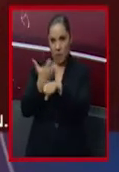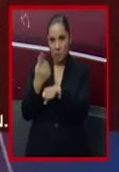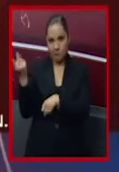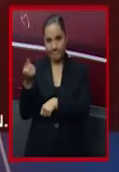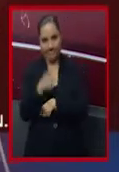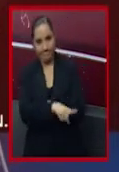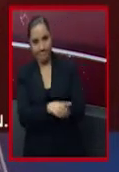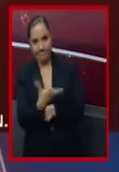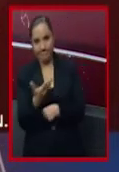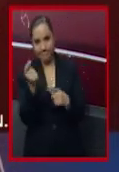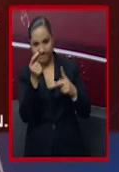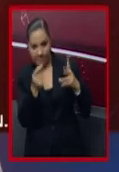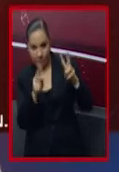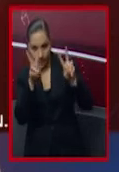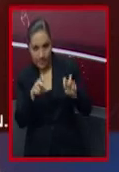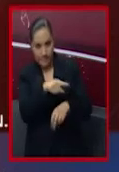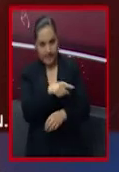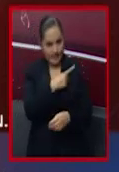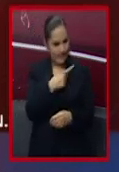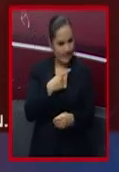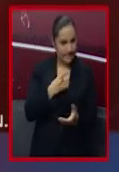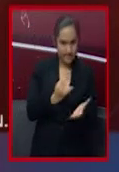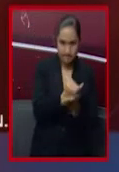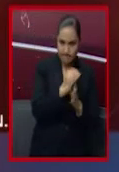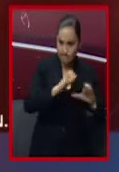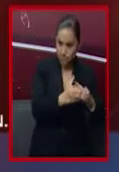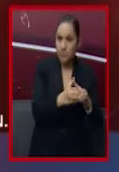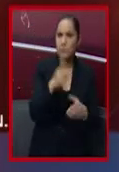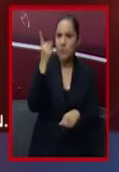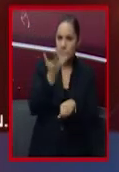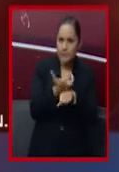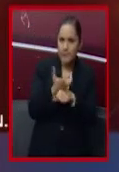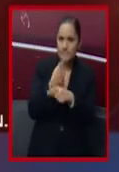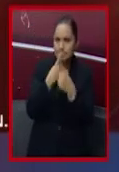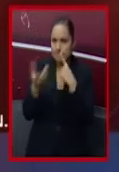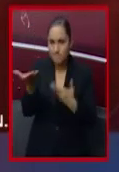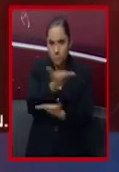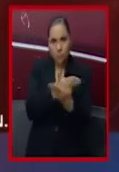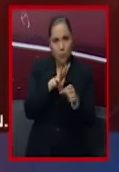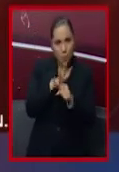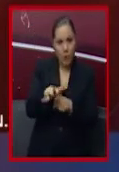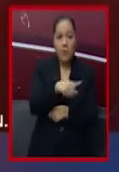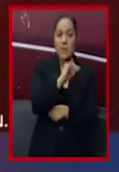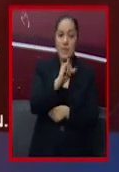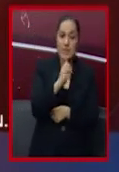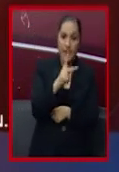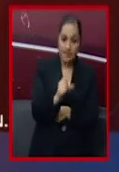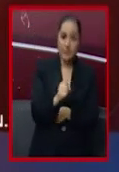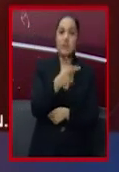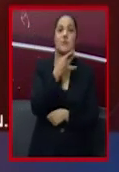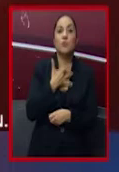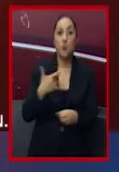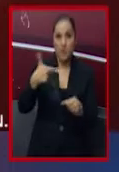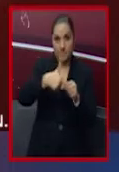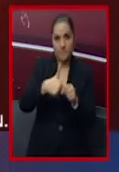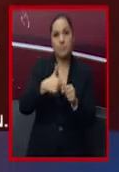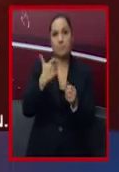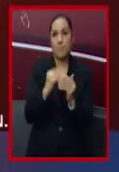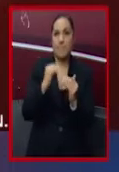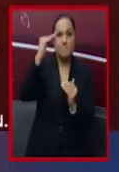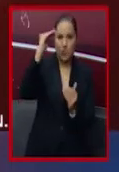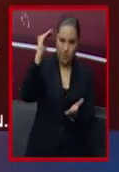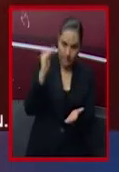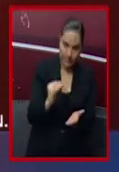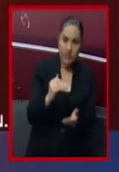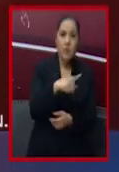impulso al diálogo con el Congreso de Estados Unidos. Cambios a la ley del IEPS para reducir el precio de las gasolinas e impulso a medidas de austeridad